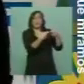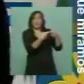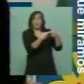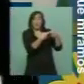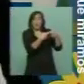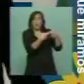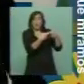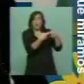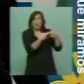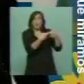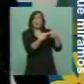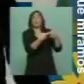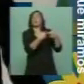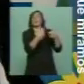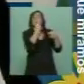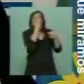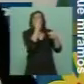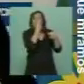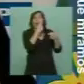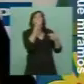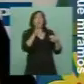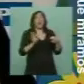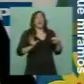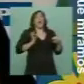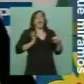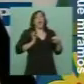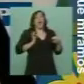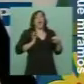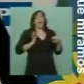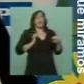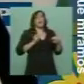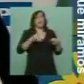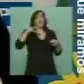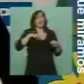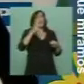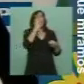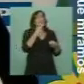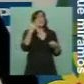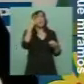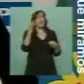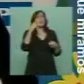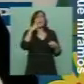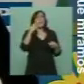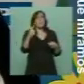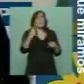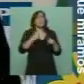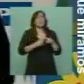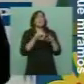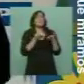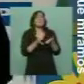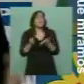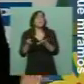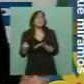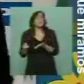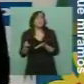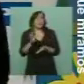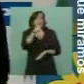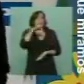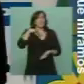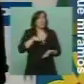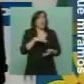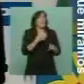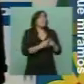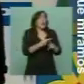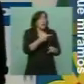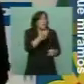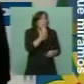eh recibían por año 240,000 pesos en concepto de servicios que no sabemos si son